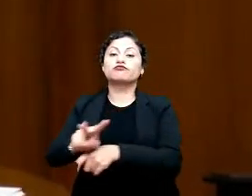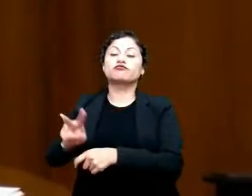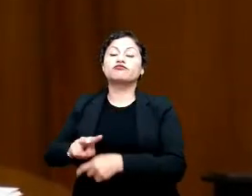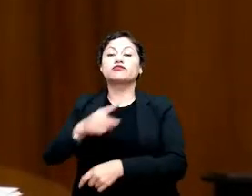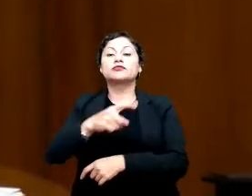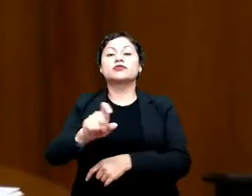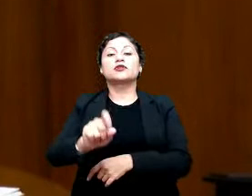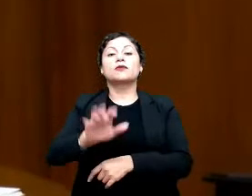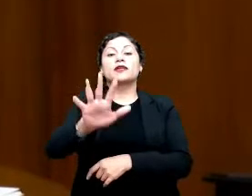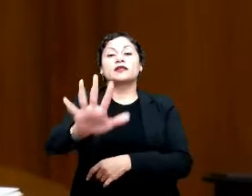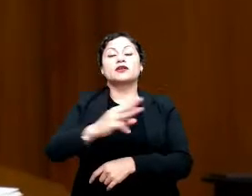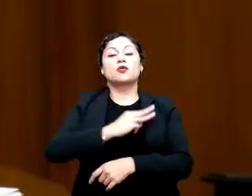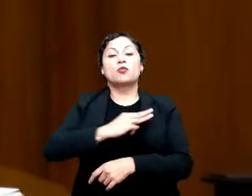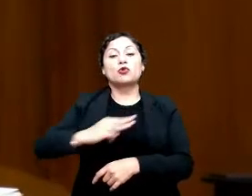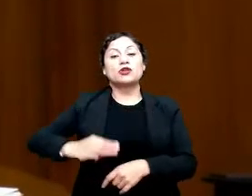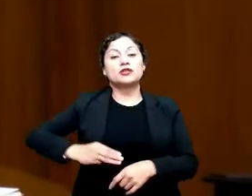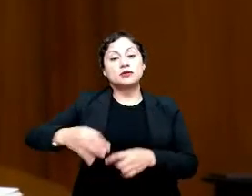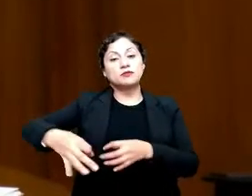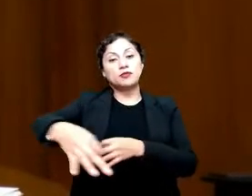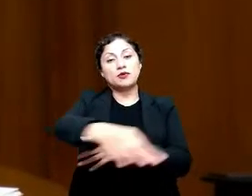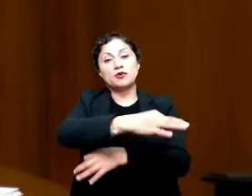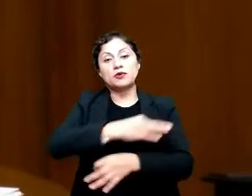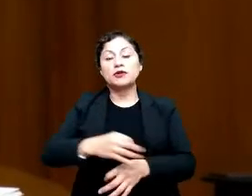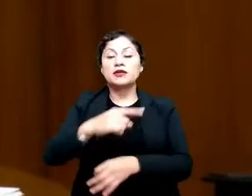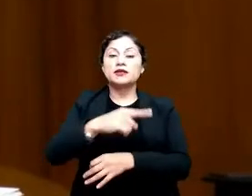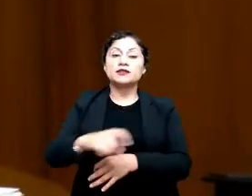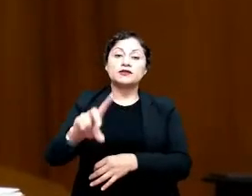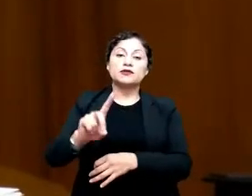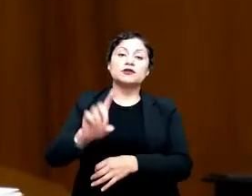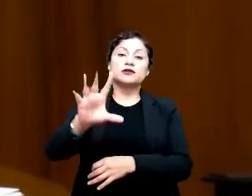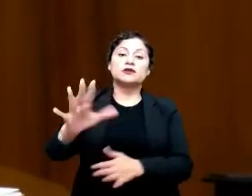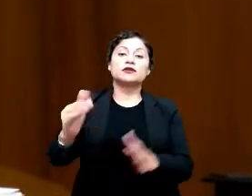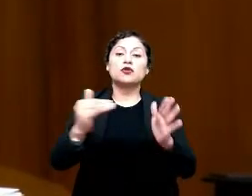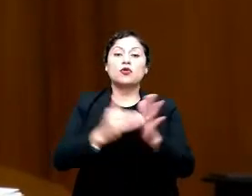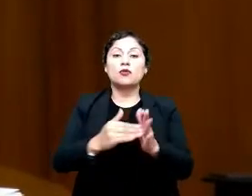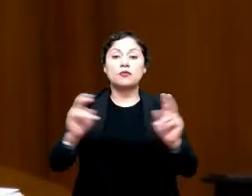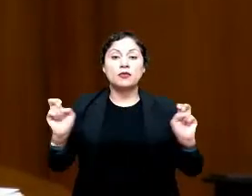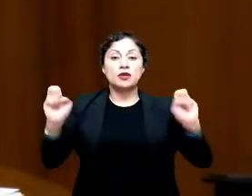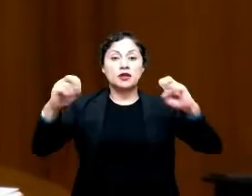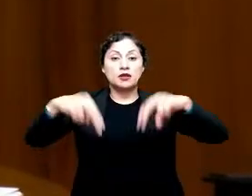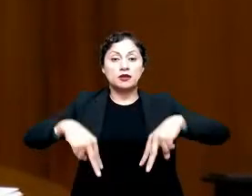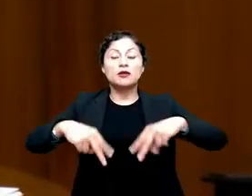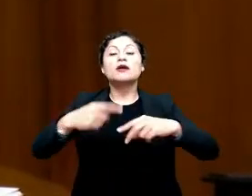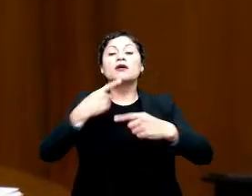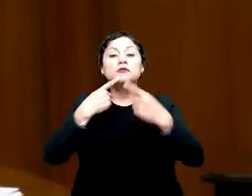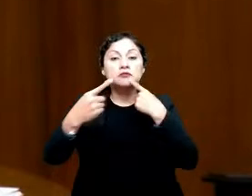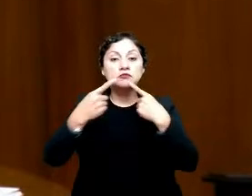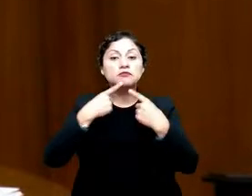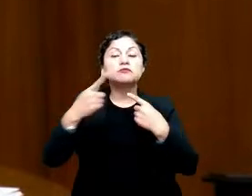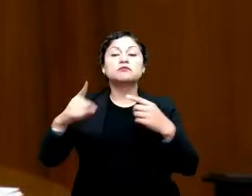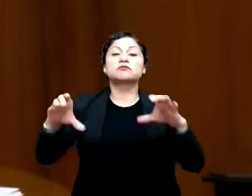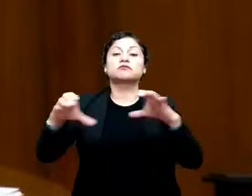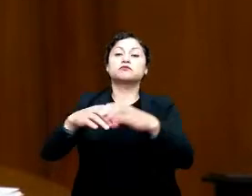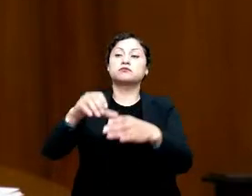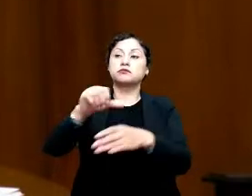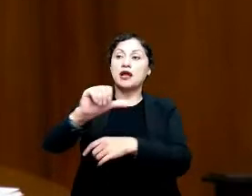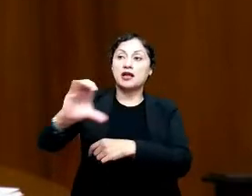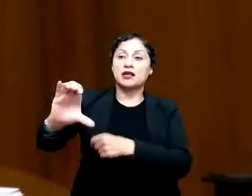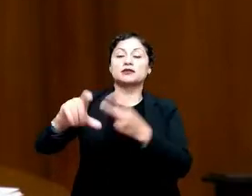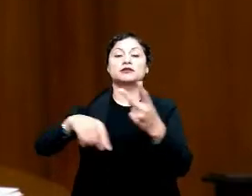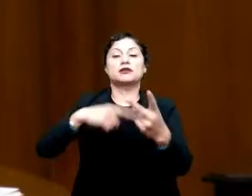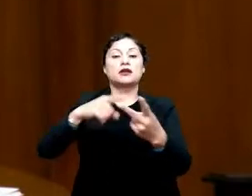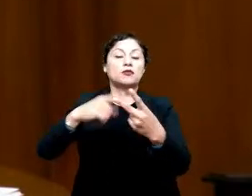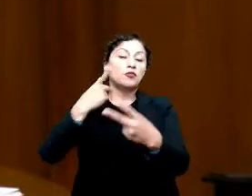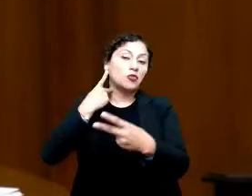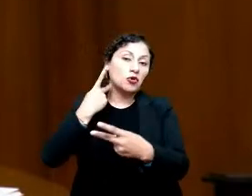municipios y cerca de 103.000 audiencias con organizaciones sociales, políticas y ciudadanía,